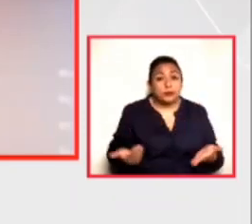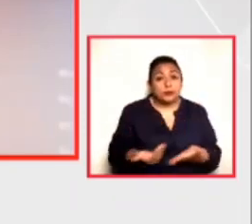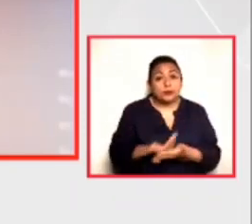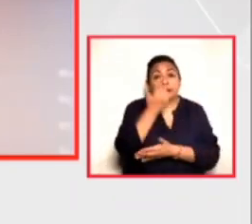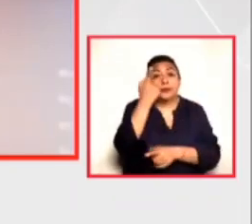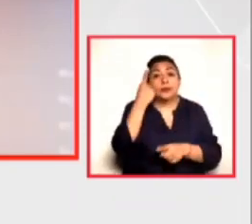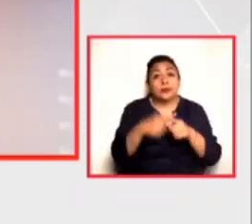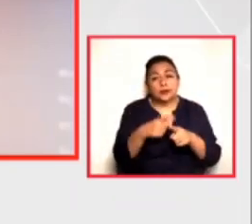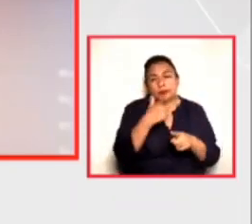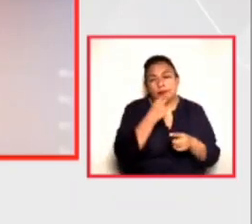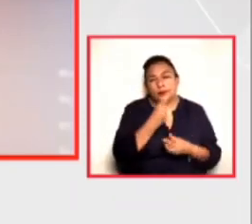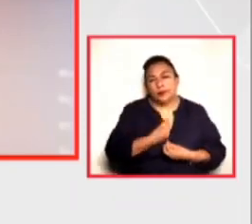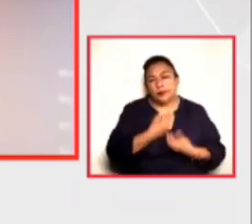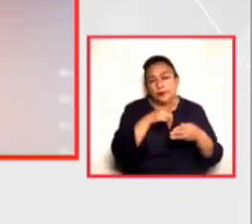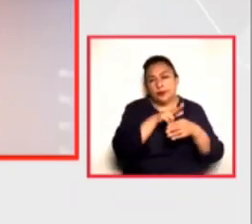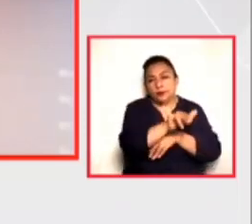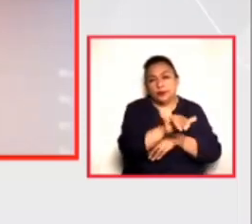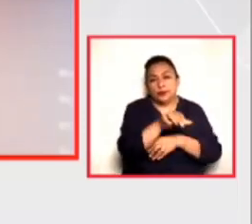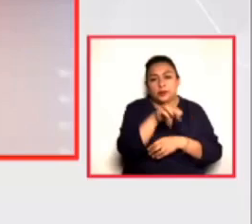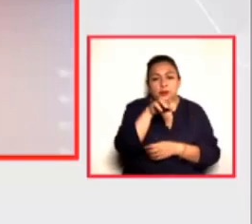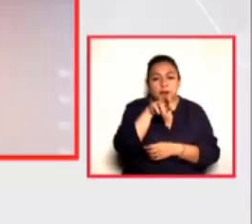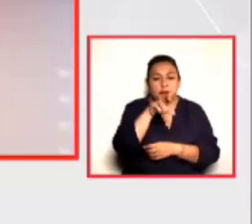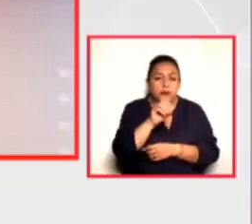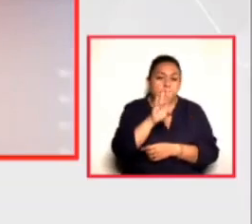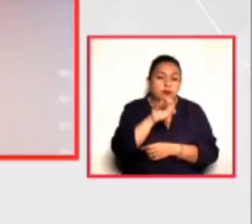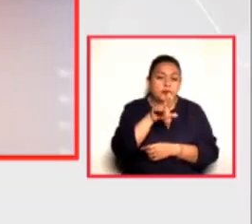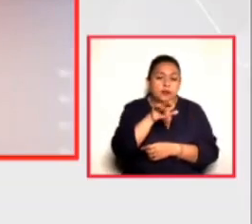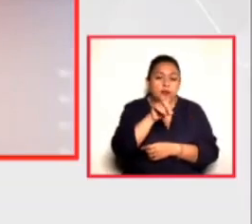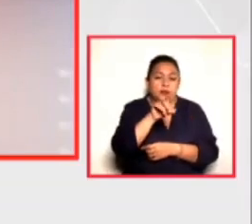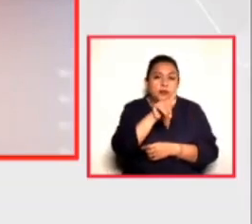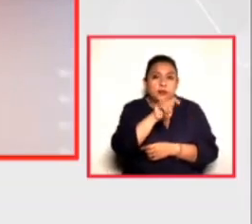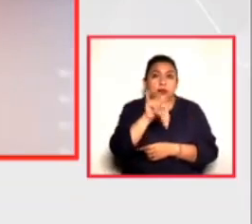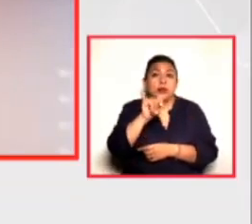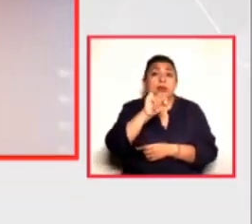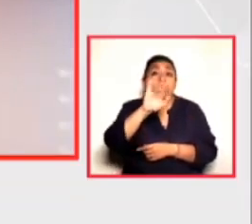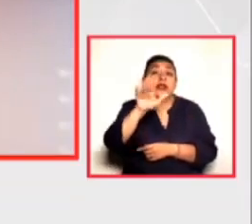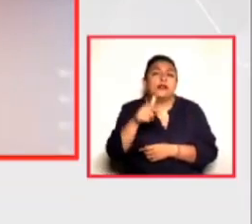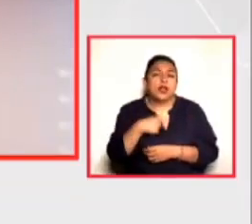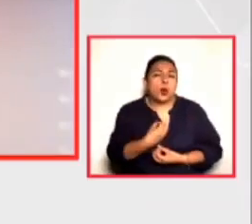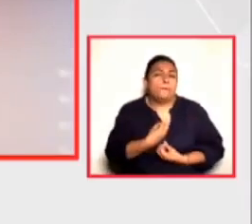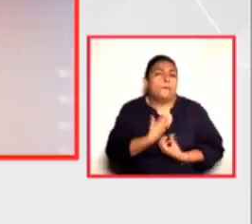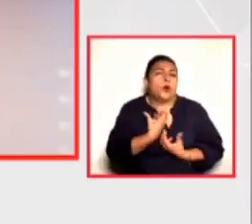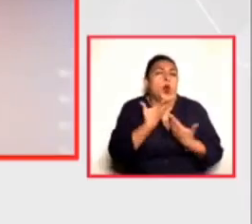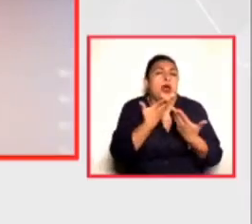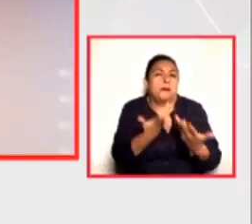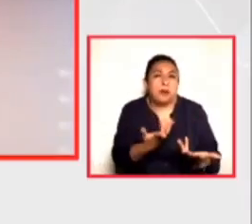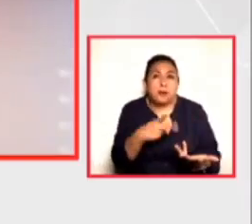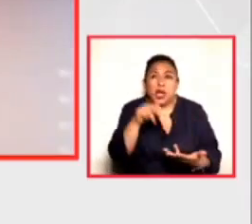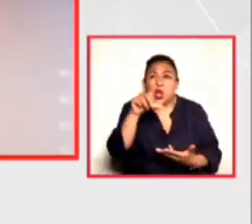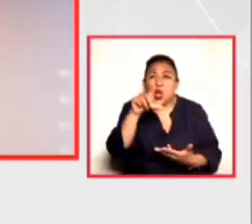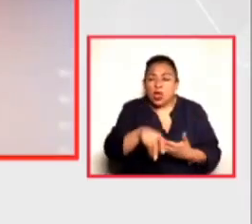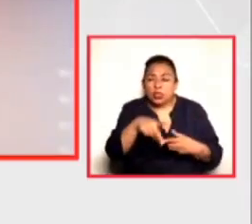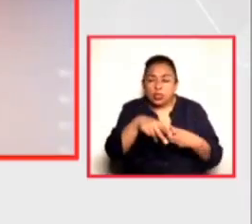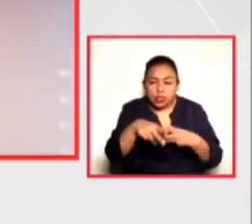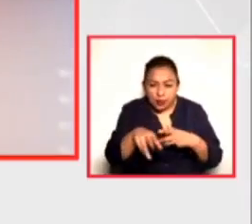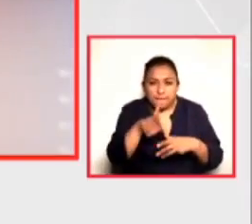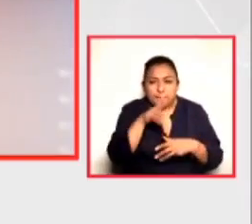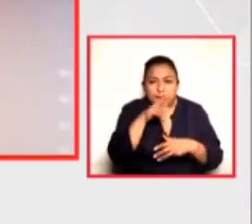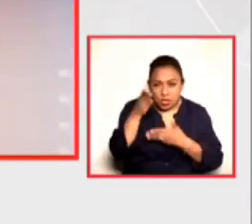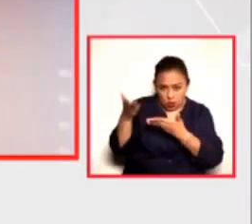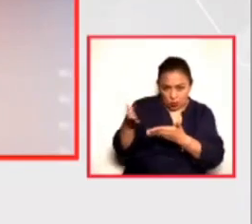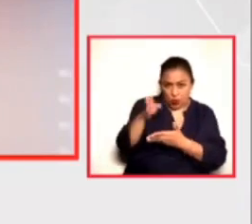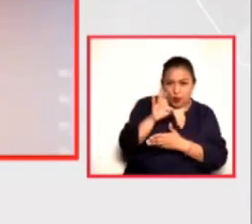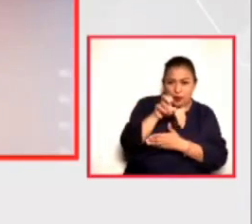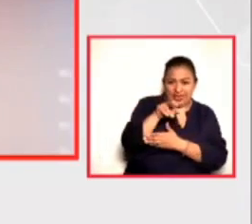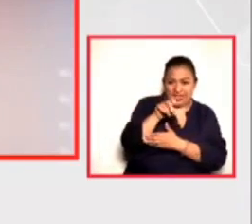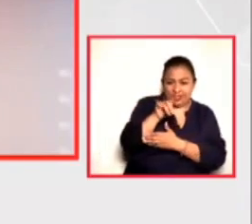poeta uruguayo Mario Benedetti. Les iba yo a declamar un poema de él, pero como me estoy trabando mucho esta noche, mejor que sea el propio Benedetti quien nos